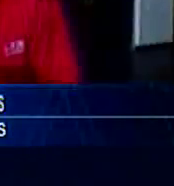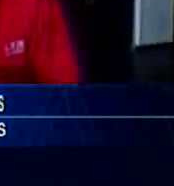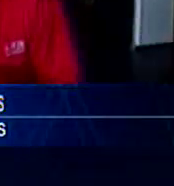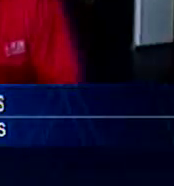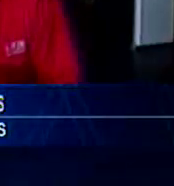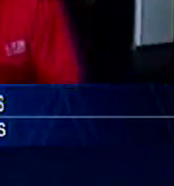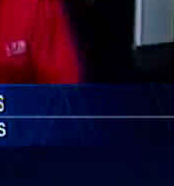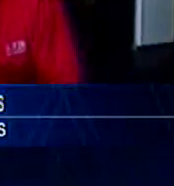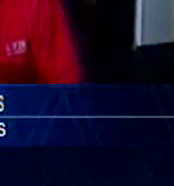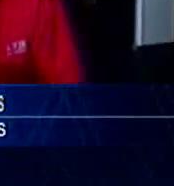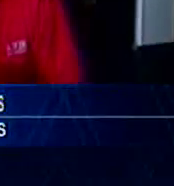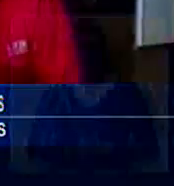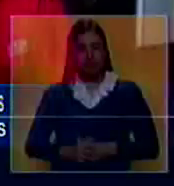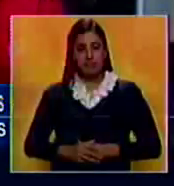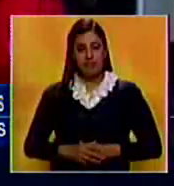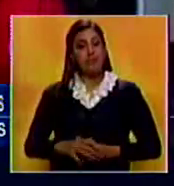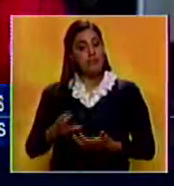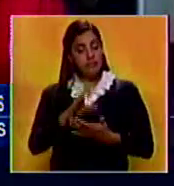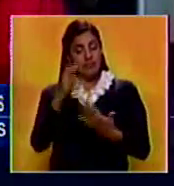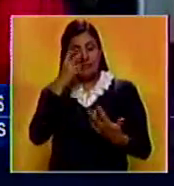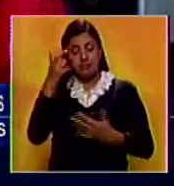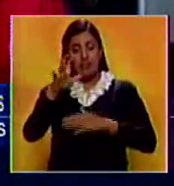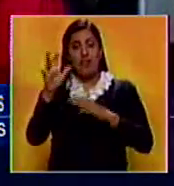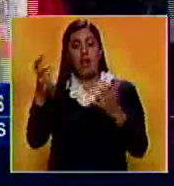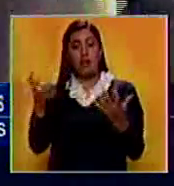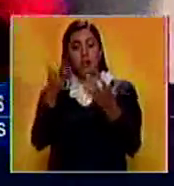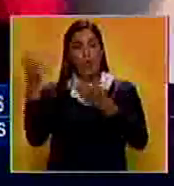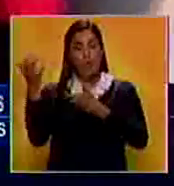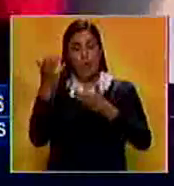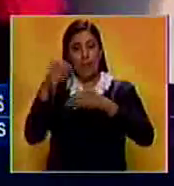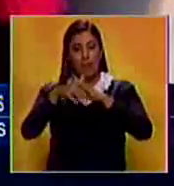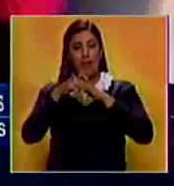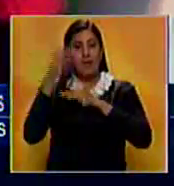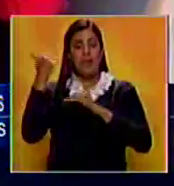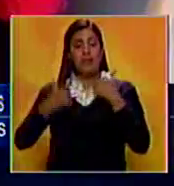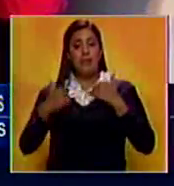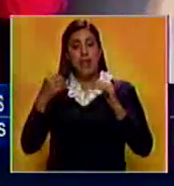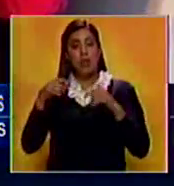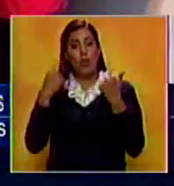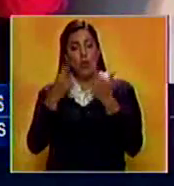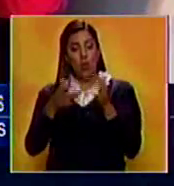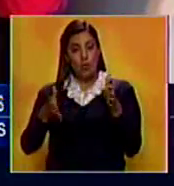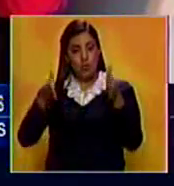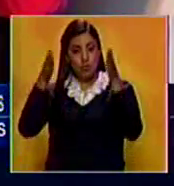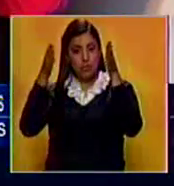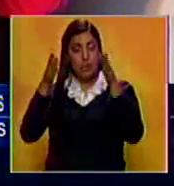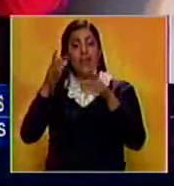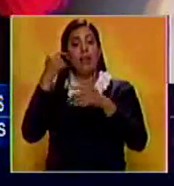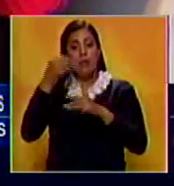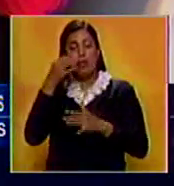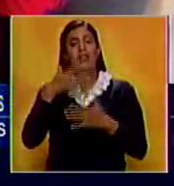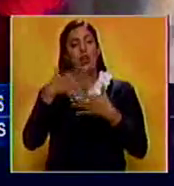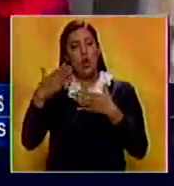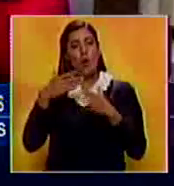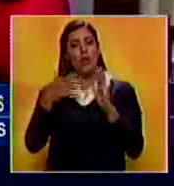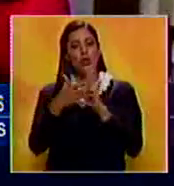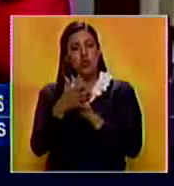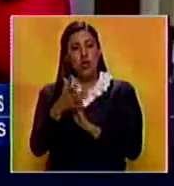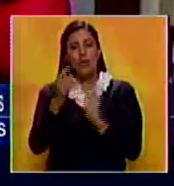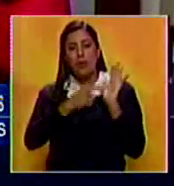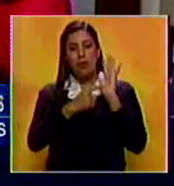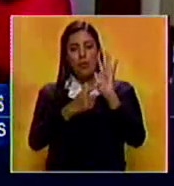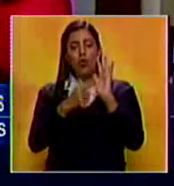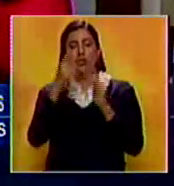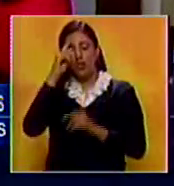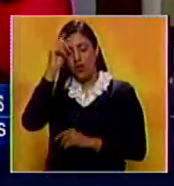La cantante británica visitó a los bomberos que trabajaron en el incendio de Londres del pasado miércoles en la Torre Grenfell. Adele quiso compartir con ellos para